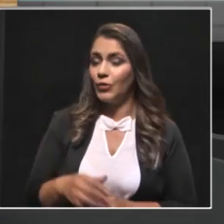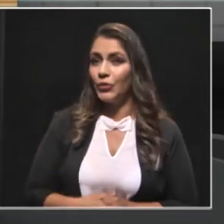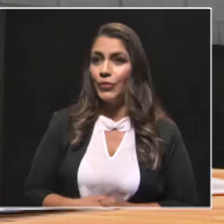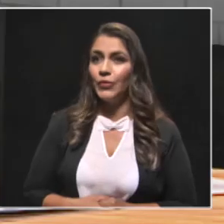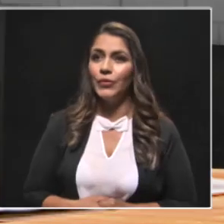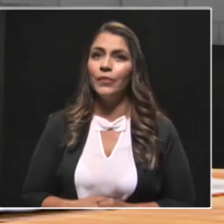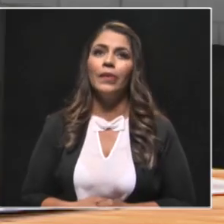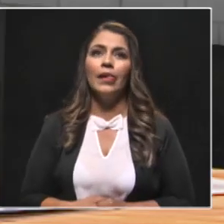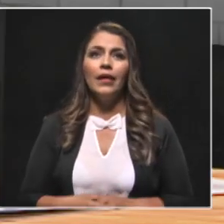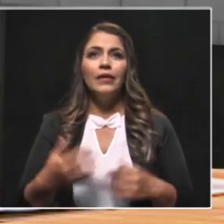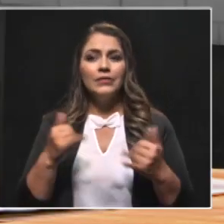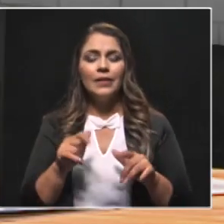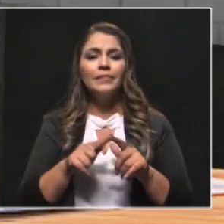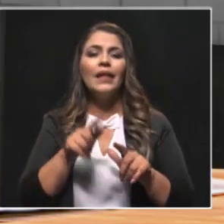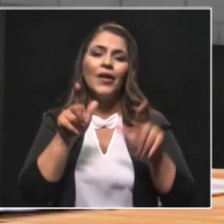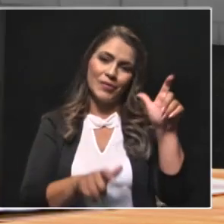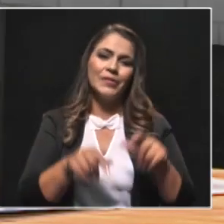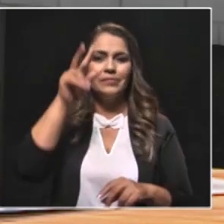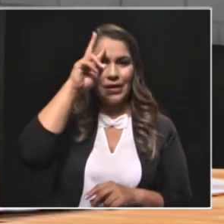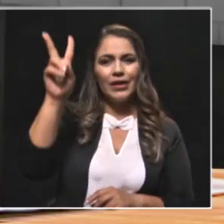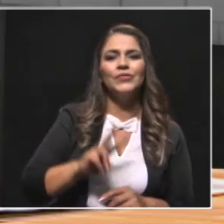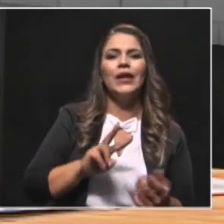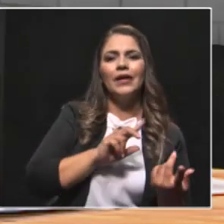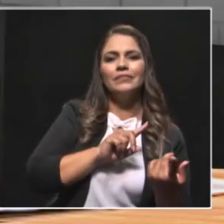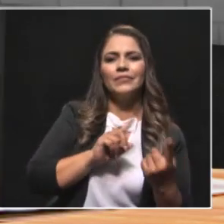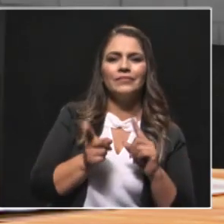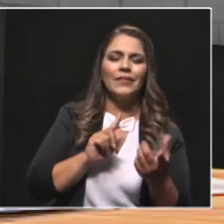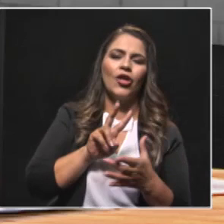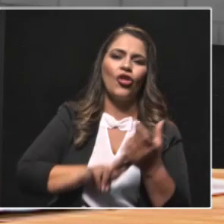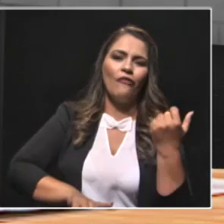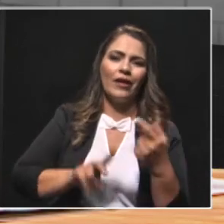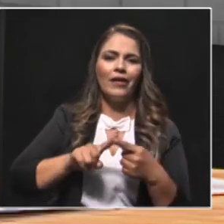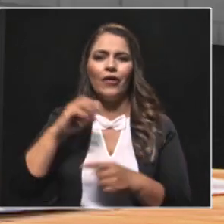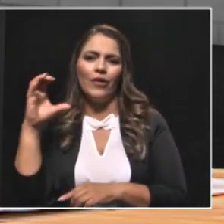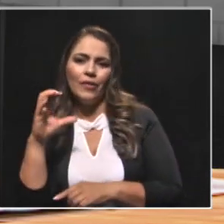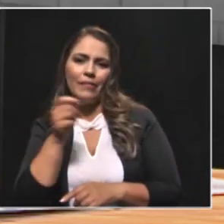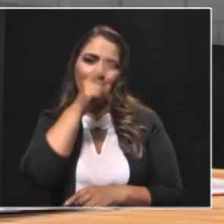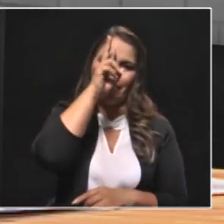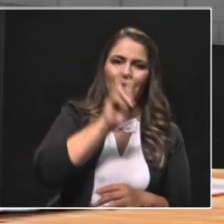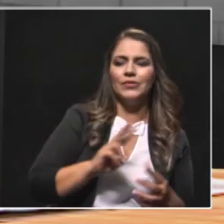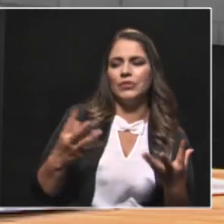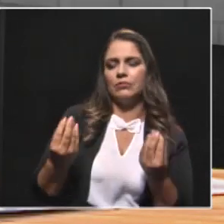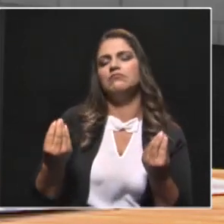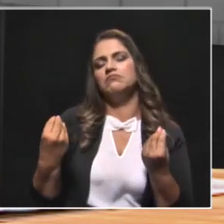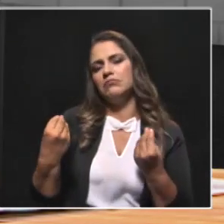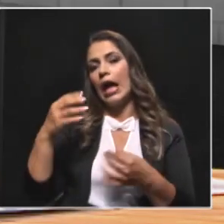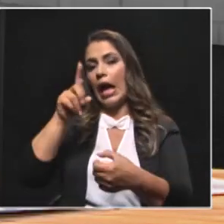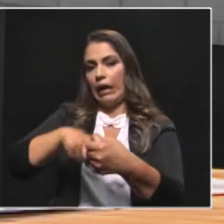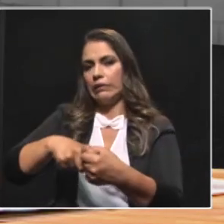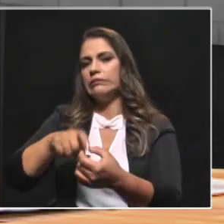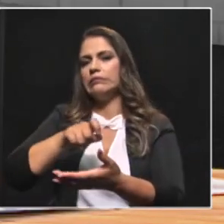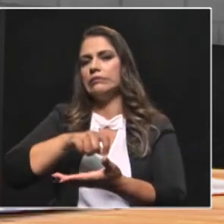que muchos venezolanos tienen doble nacionalidad. Okay. Y siempre y cuando tengan cédula tienen la posibilidad de inscribirla y